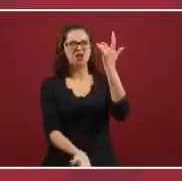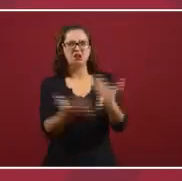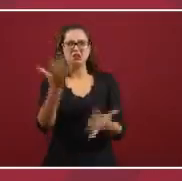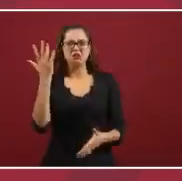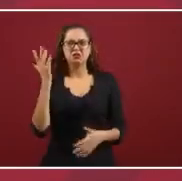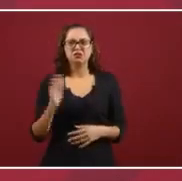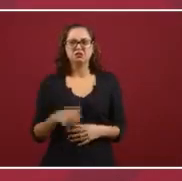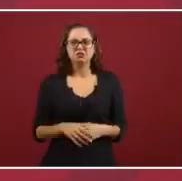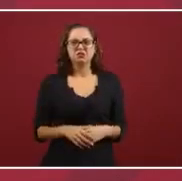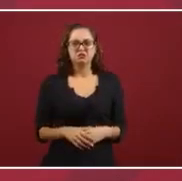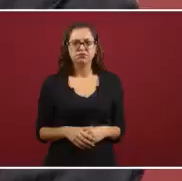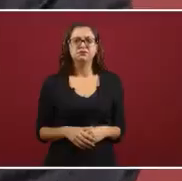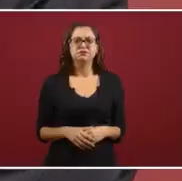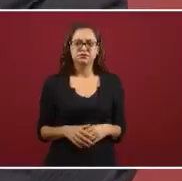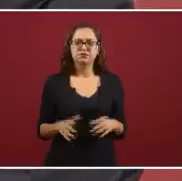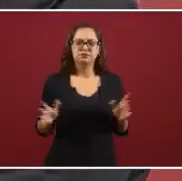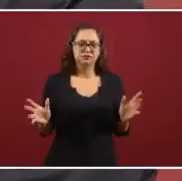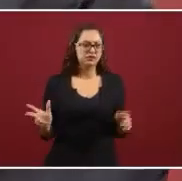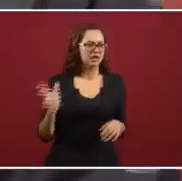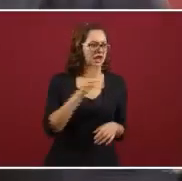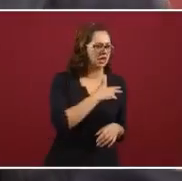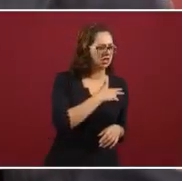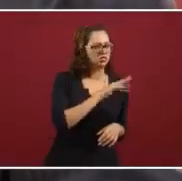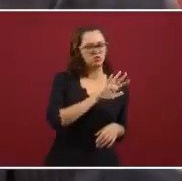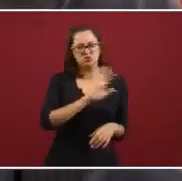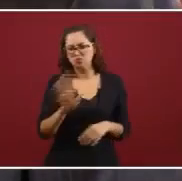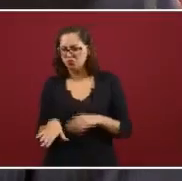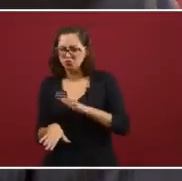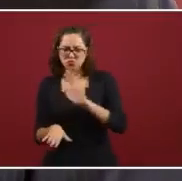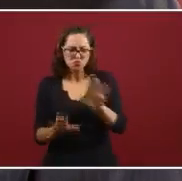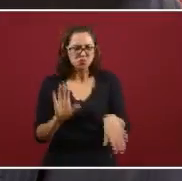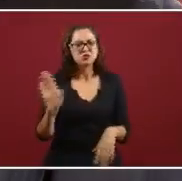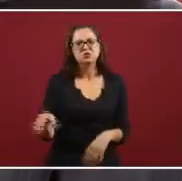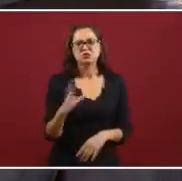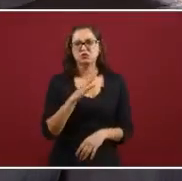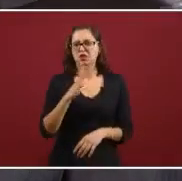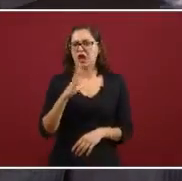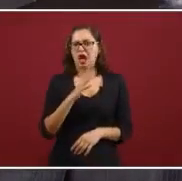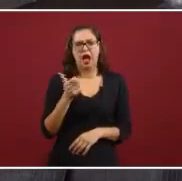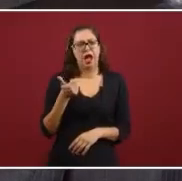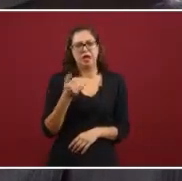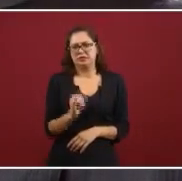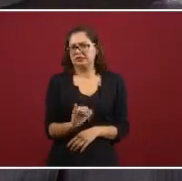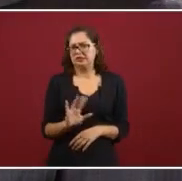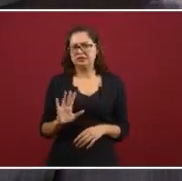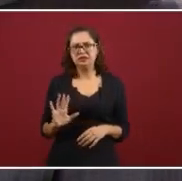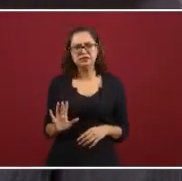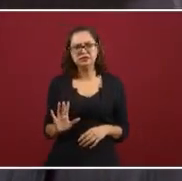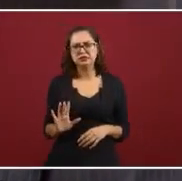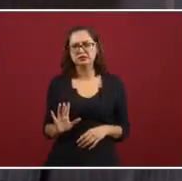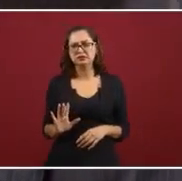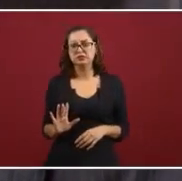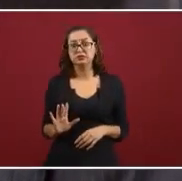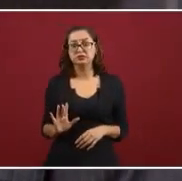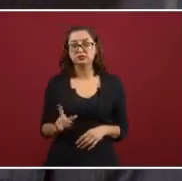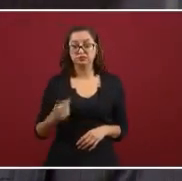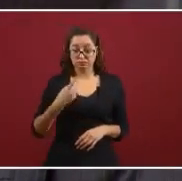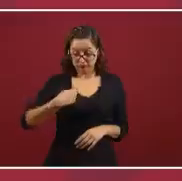Y desde luego que habían heridos y había muertos. Es el trópico. Y